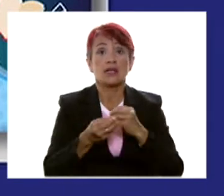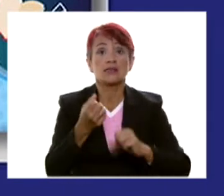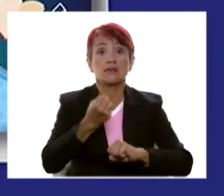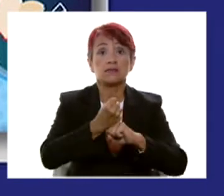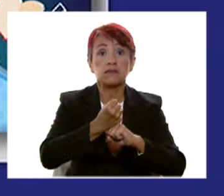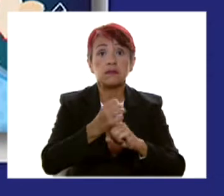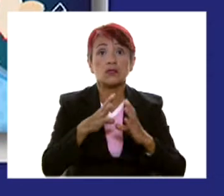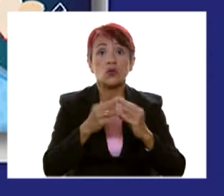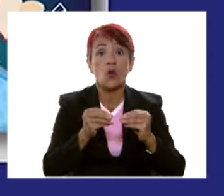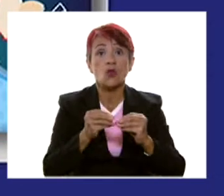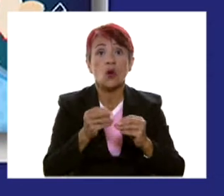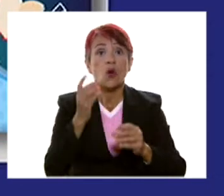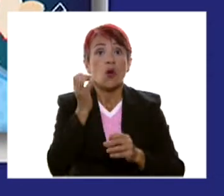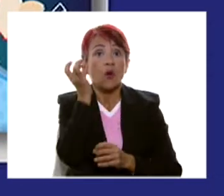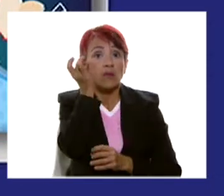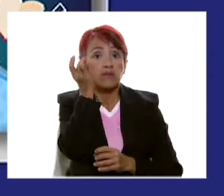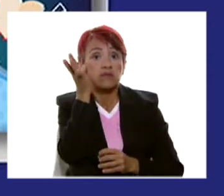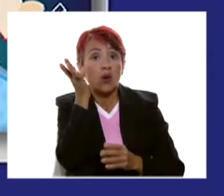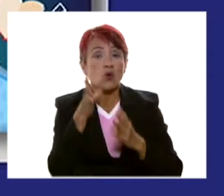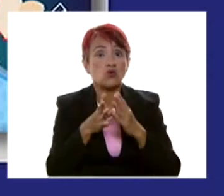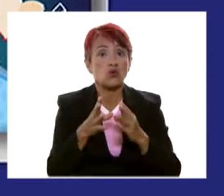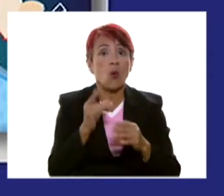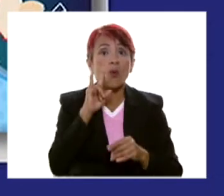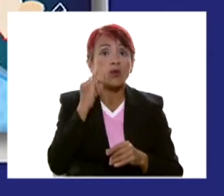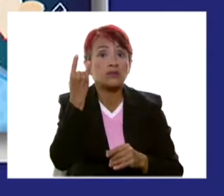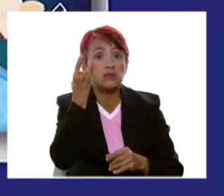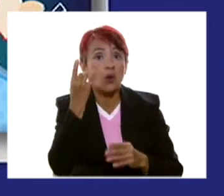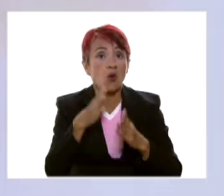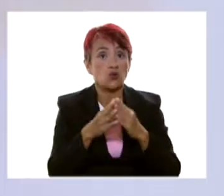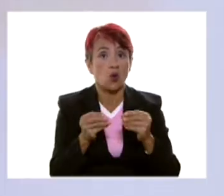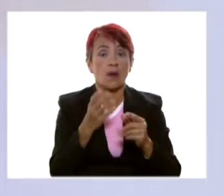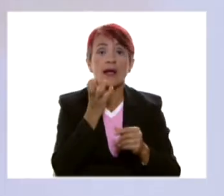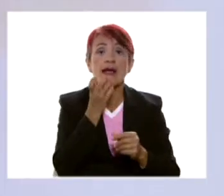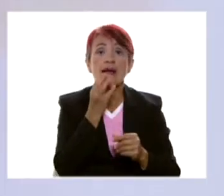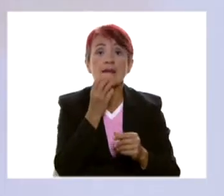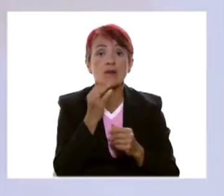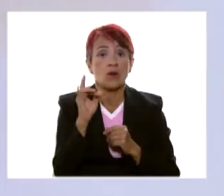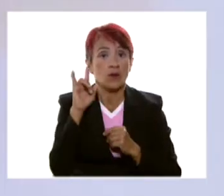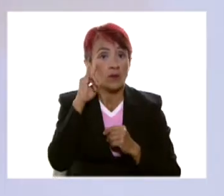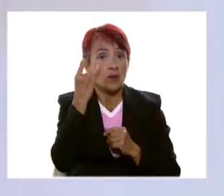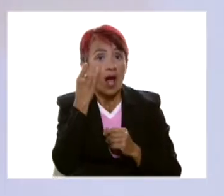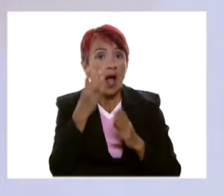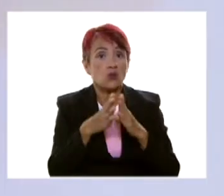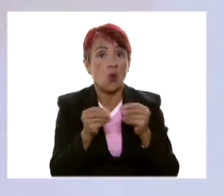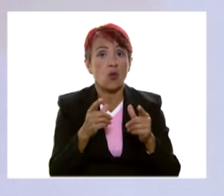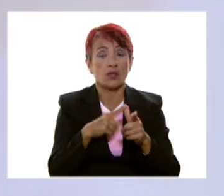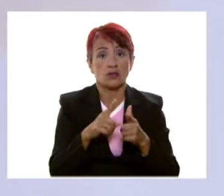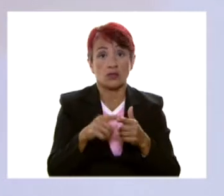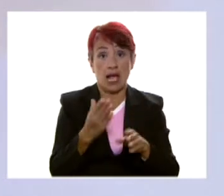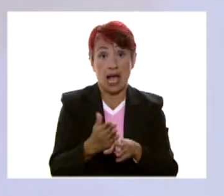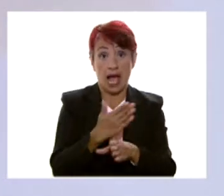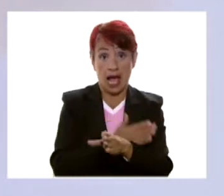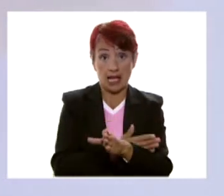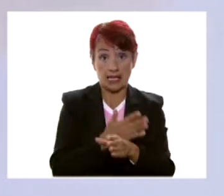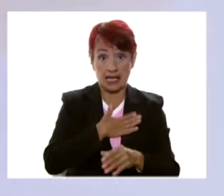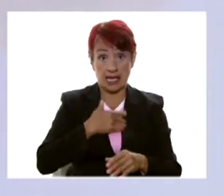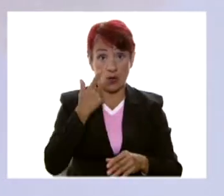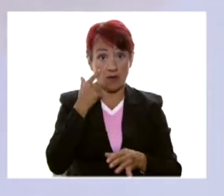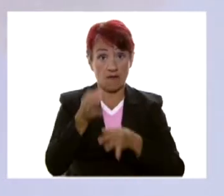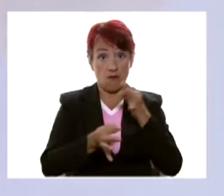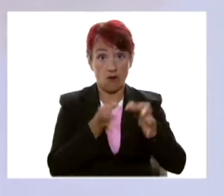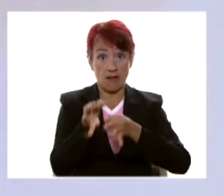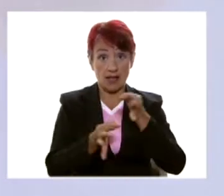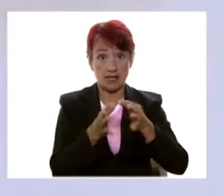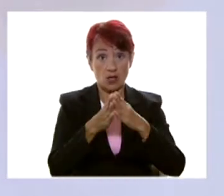base e indicios o analogías frente a hechos o causas similares. Yo voy a darle un ejemplo acá brevemente, pero antes quiero decirles